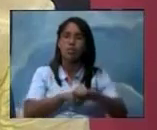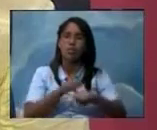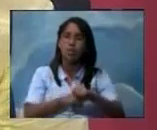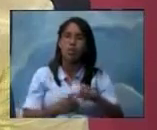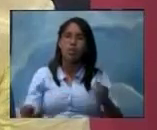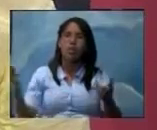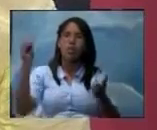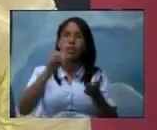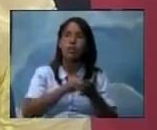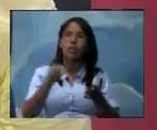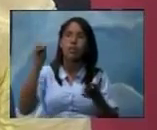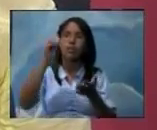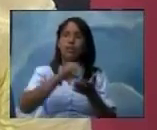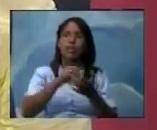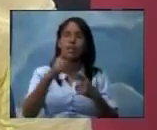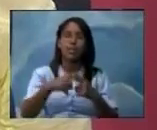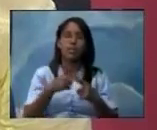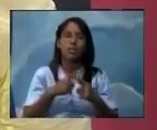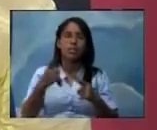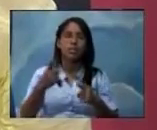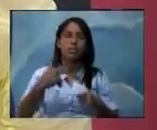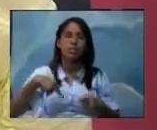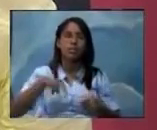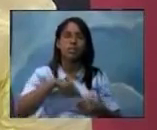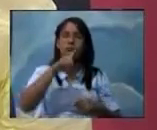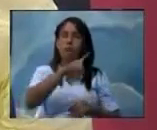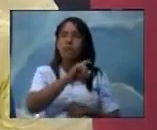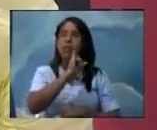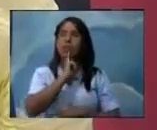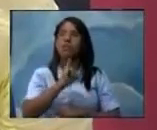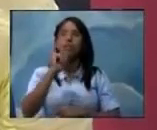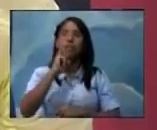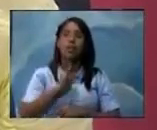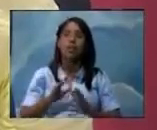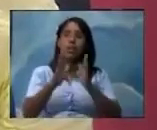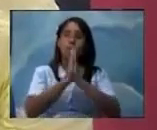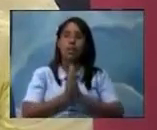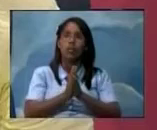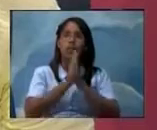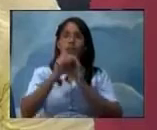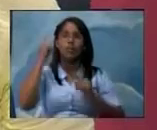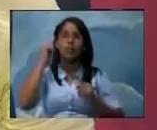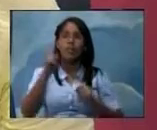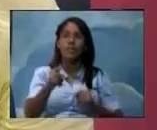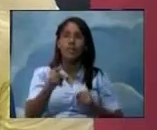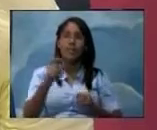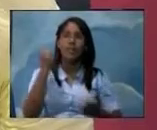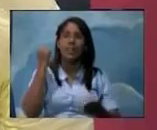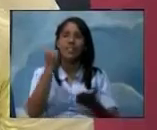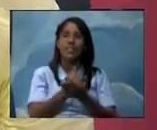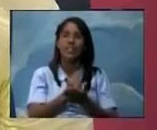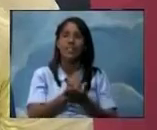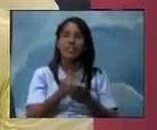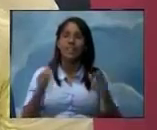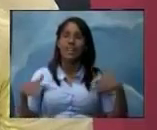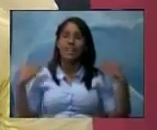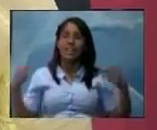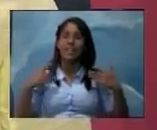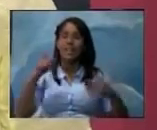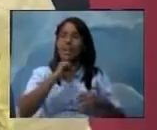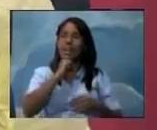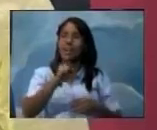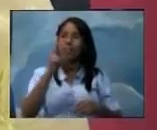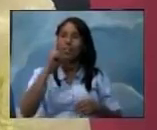va regresando allá. Entonces, nosotros allá en Israel oramos por ustedes. ¿Se alegran de eso?